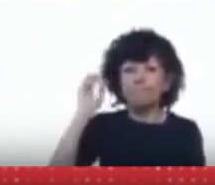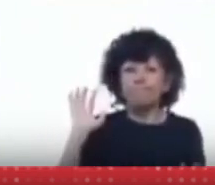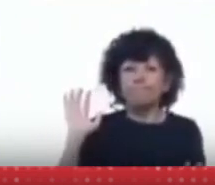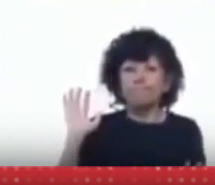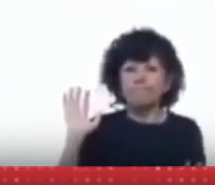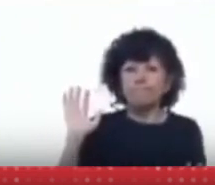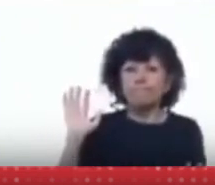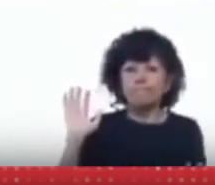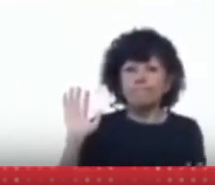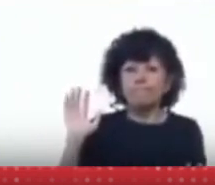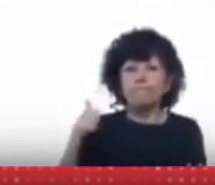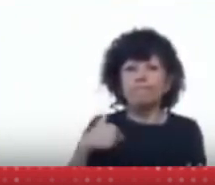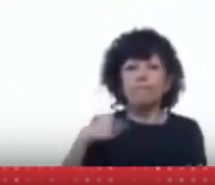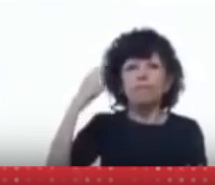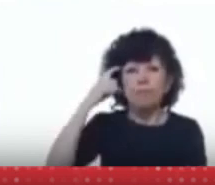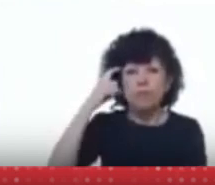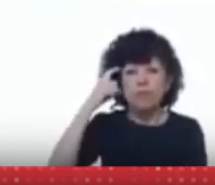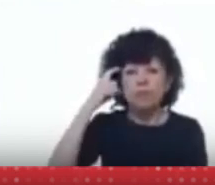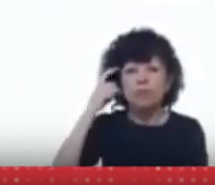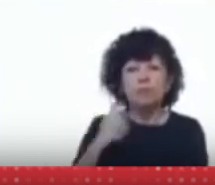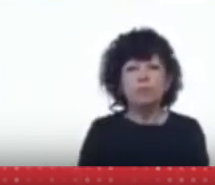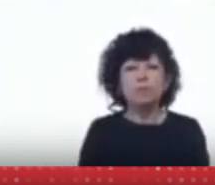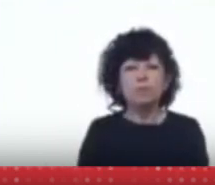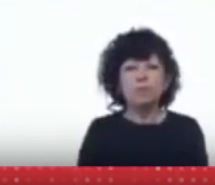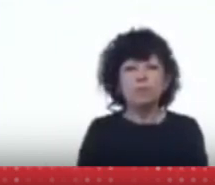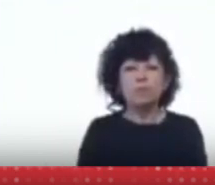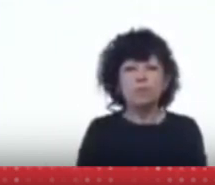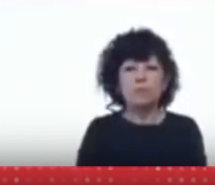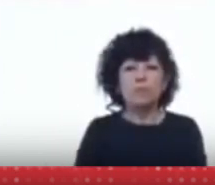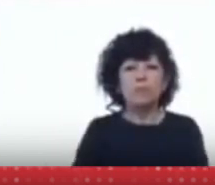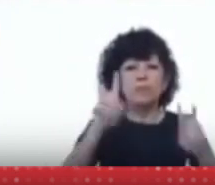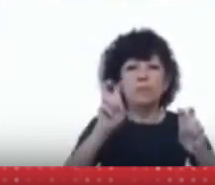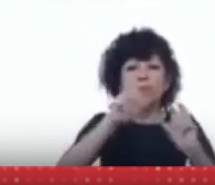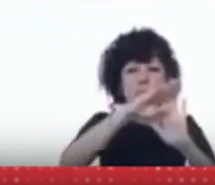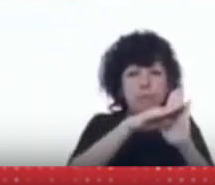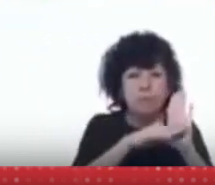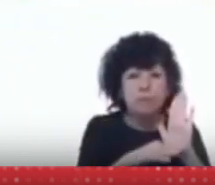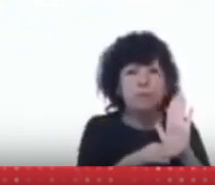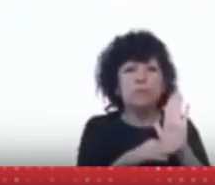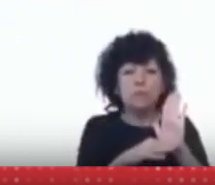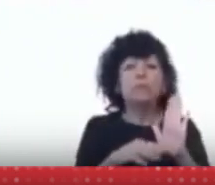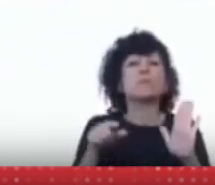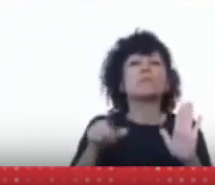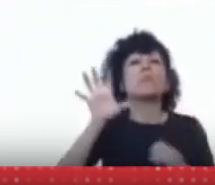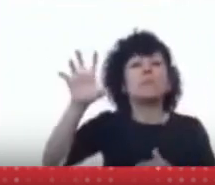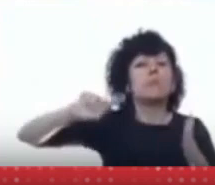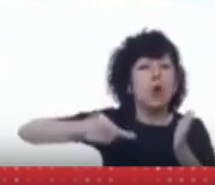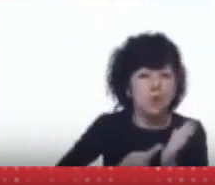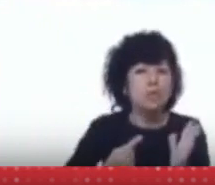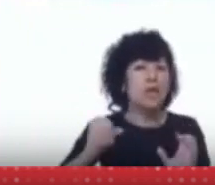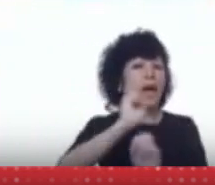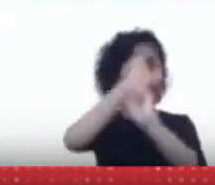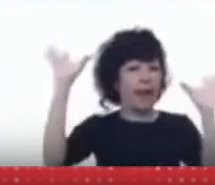puntos centrales que están en discusión, por lo menos en la provincia, quedan bastante claros. Primero,